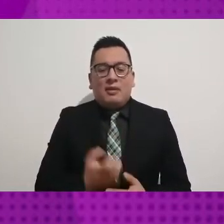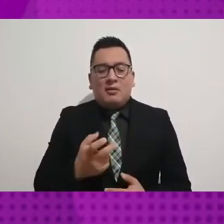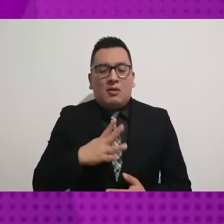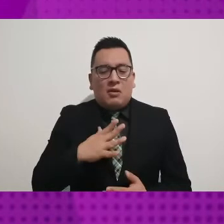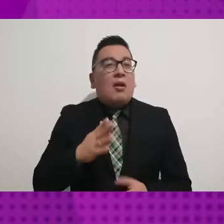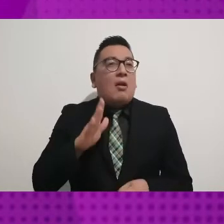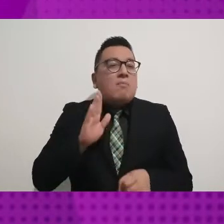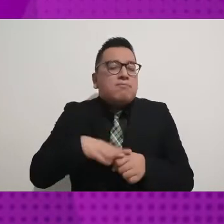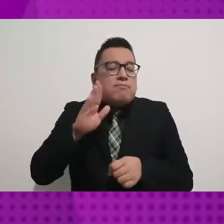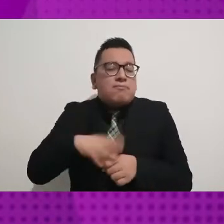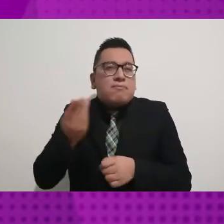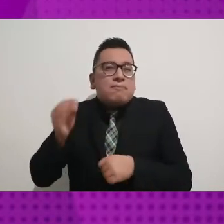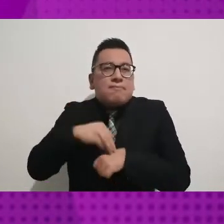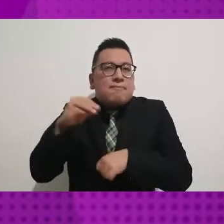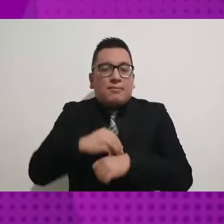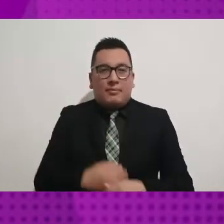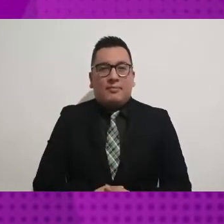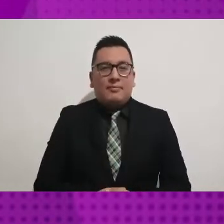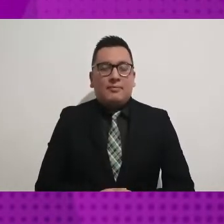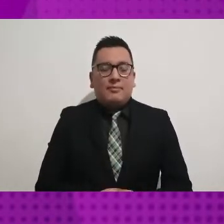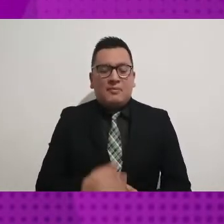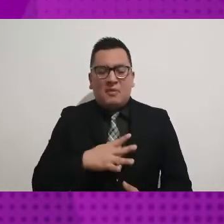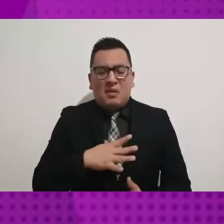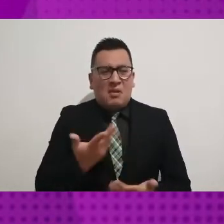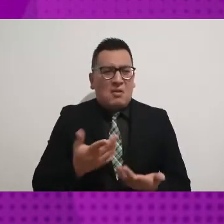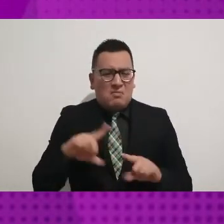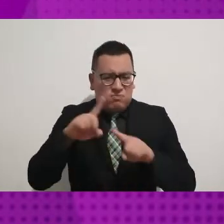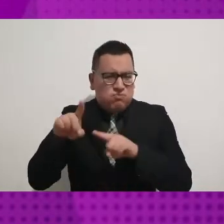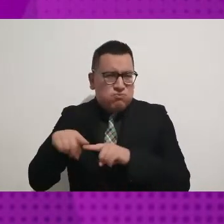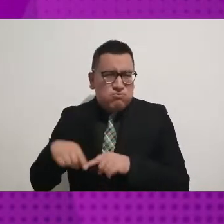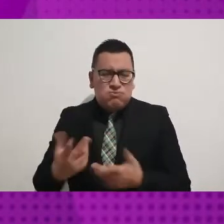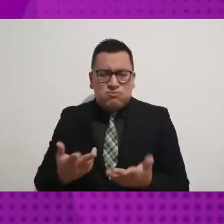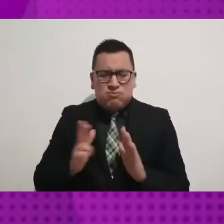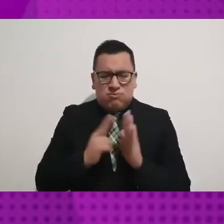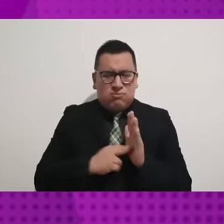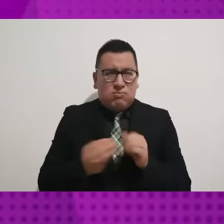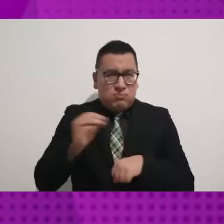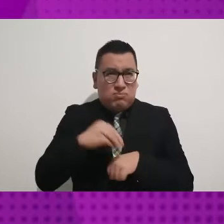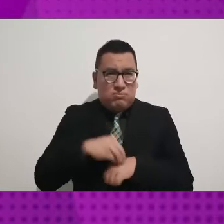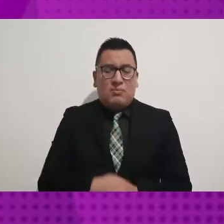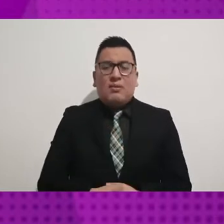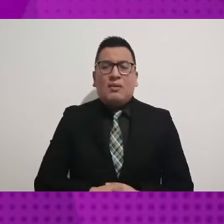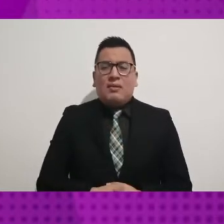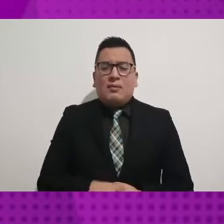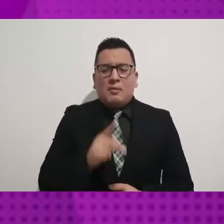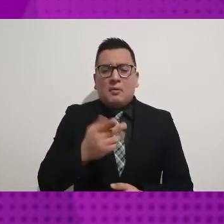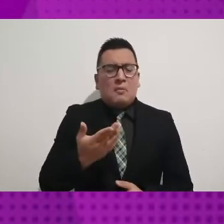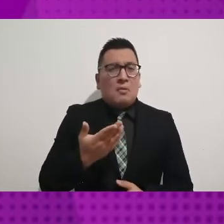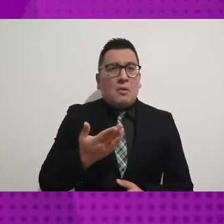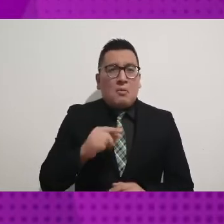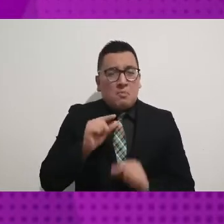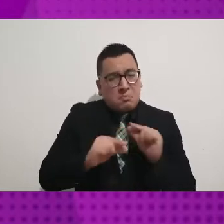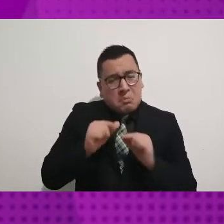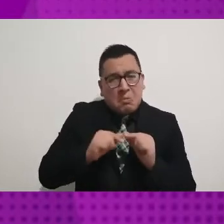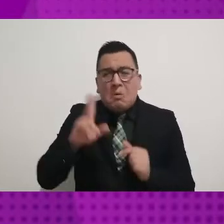permite es ampliar esas posibilidades. Ha habido una serie de requisitos que han imposibilitado, ¿no? Y que se han superado un